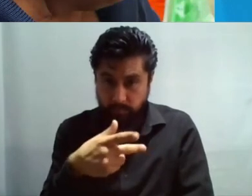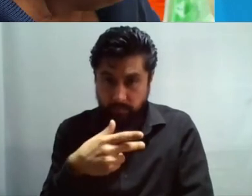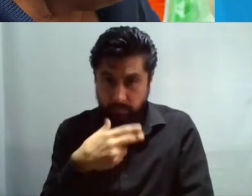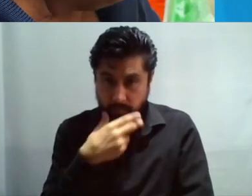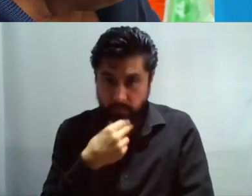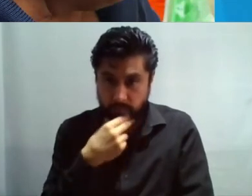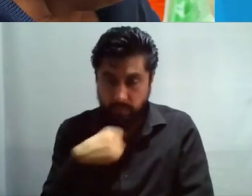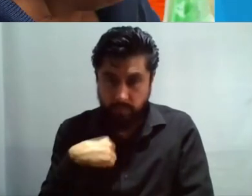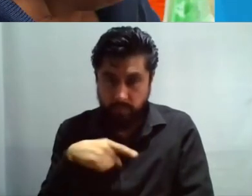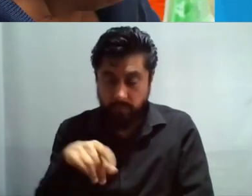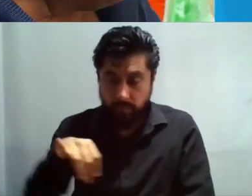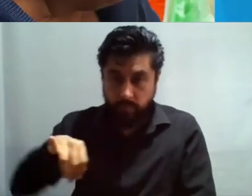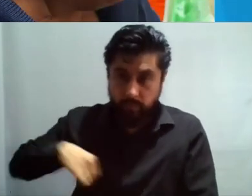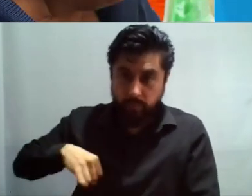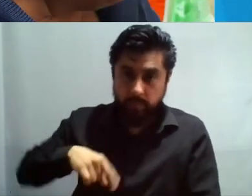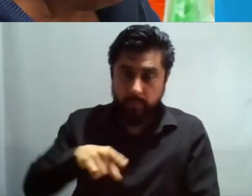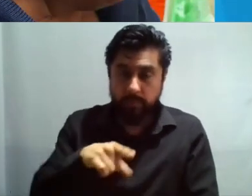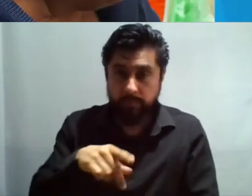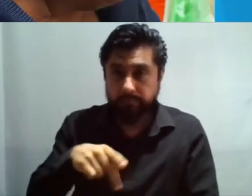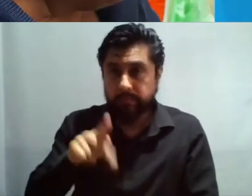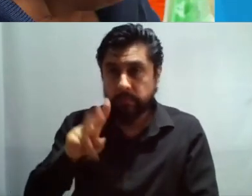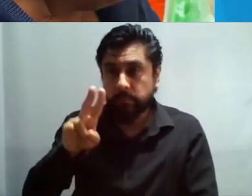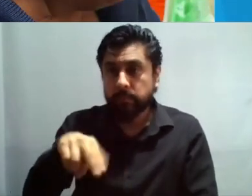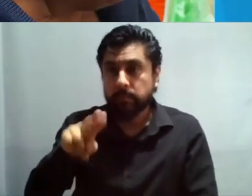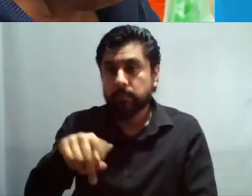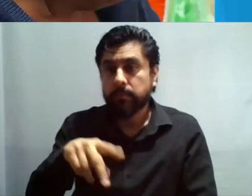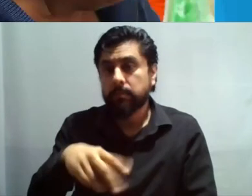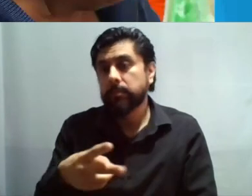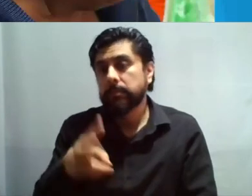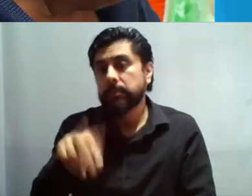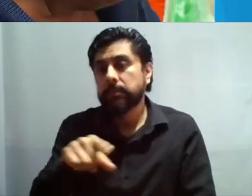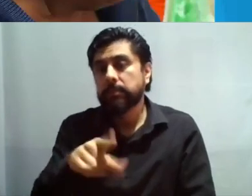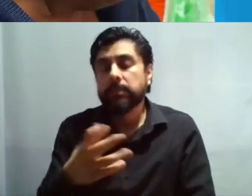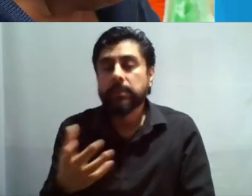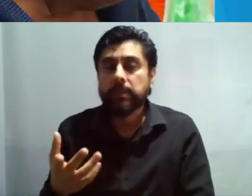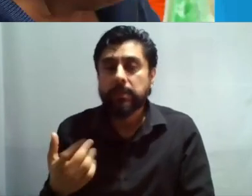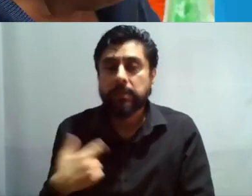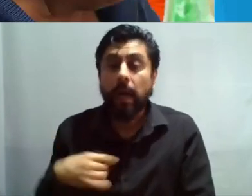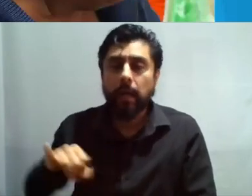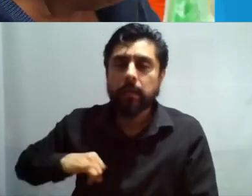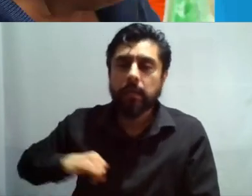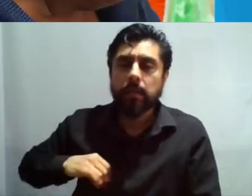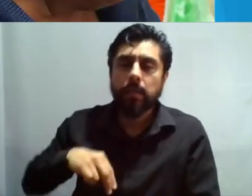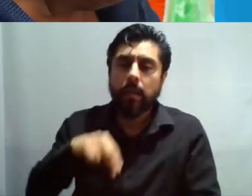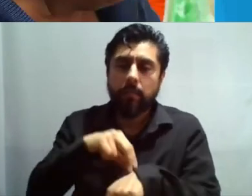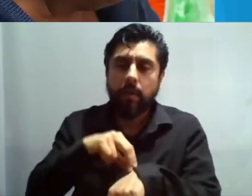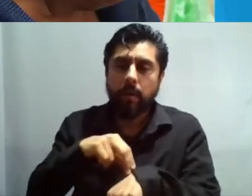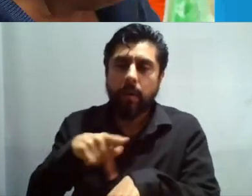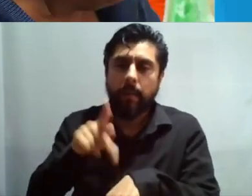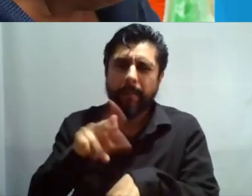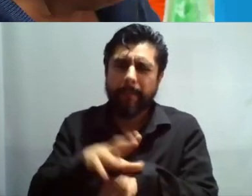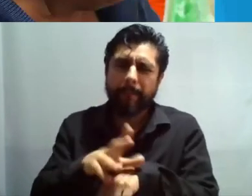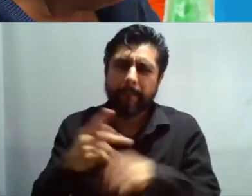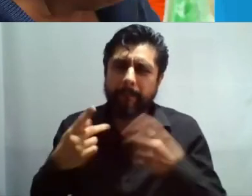sumamente interesante, en lo humano, bueno, pues es diferente, pues para quien lo padece, evidentemente es una tristeza,